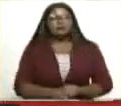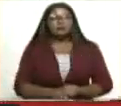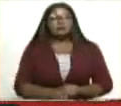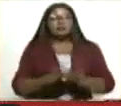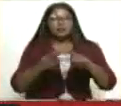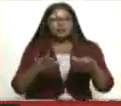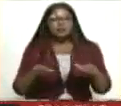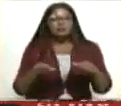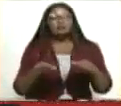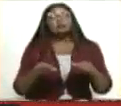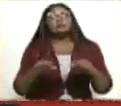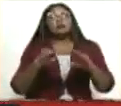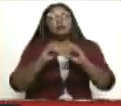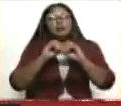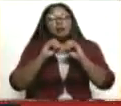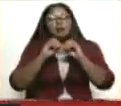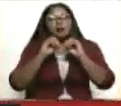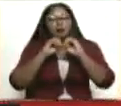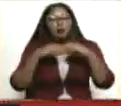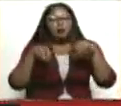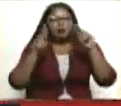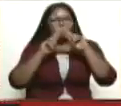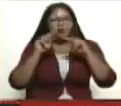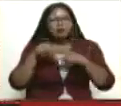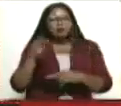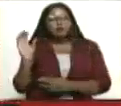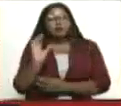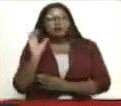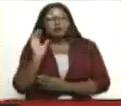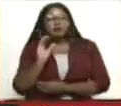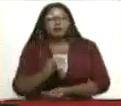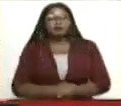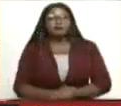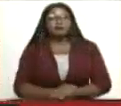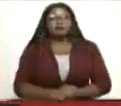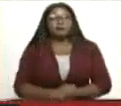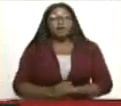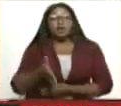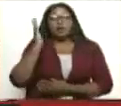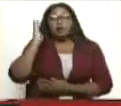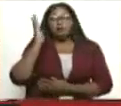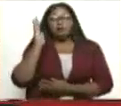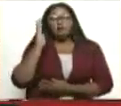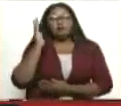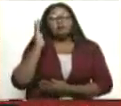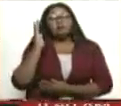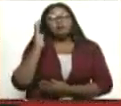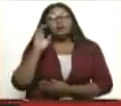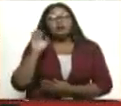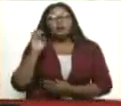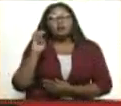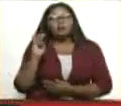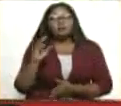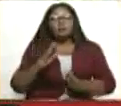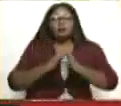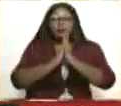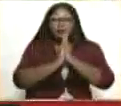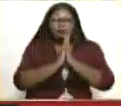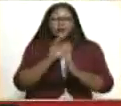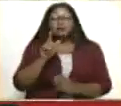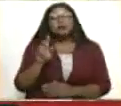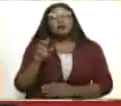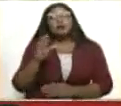de la Organización de las Naciones Unidas en Colombia y la Conferencia Episcopal de Colombia, reiteramos nuestro